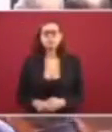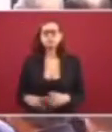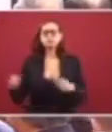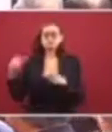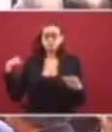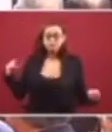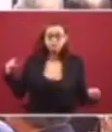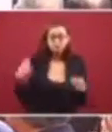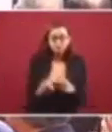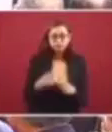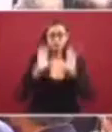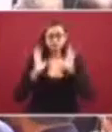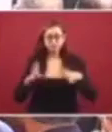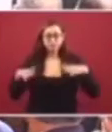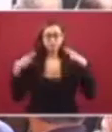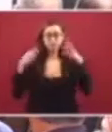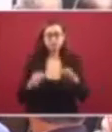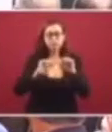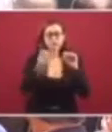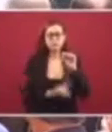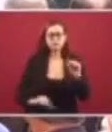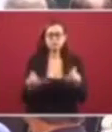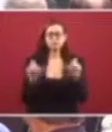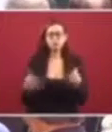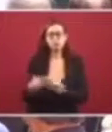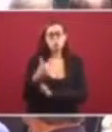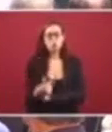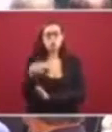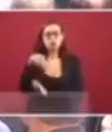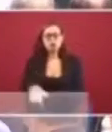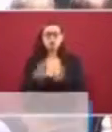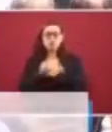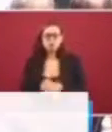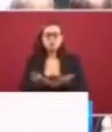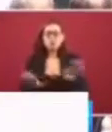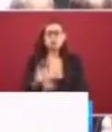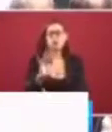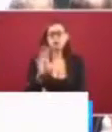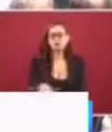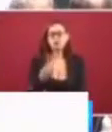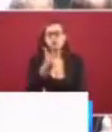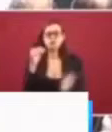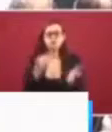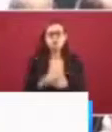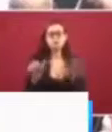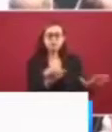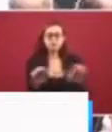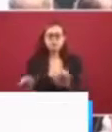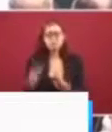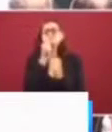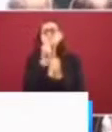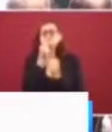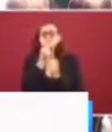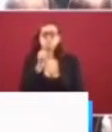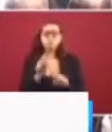de otorgar gran cantidad de recursos? Un ejemplo muy claro es este proyecto de jóvenes